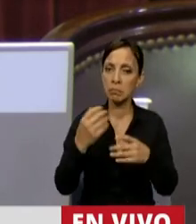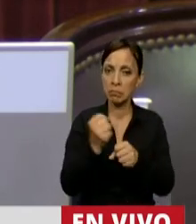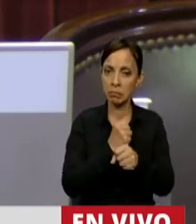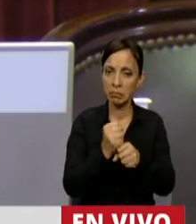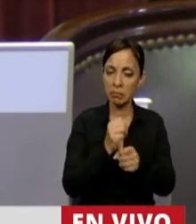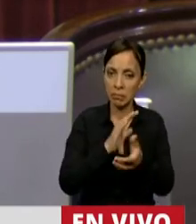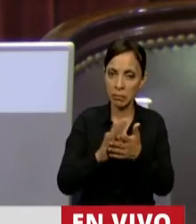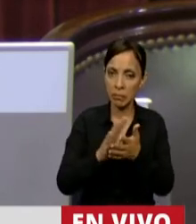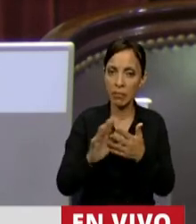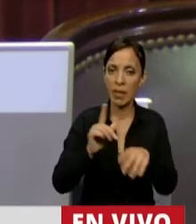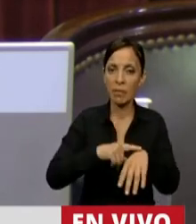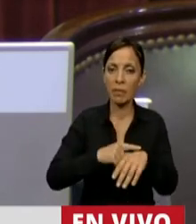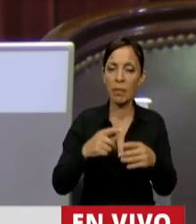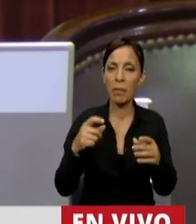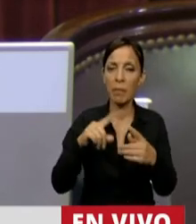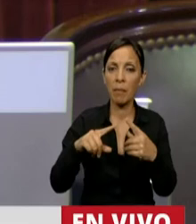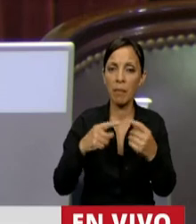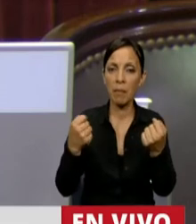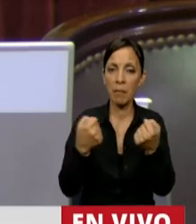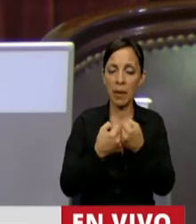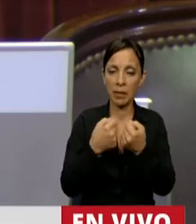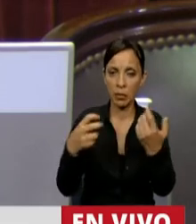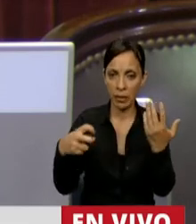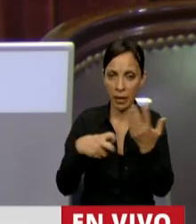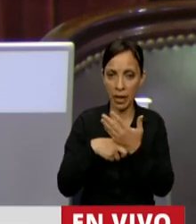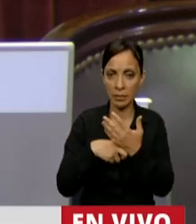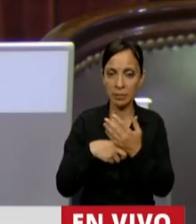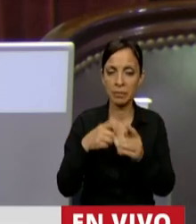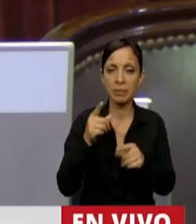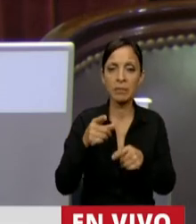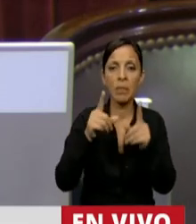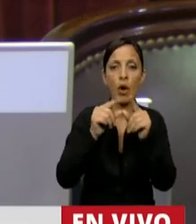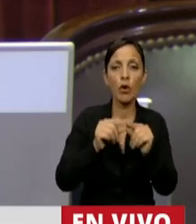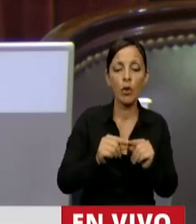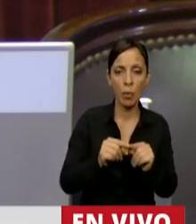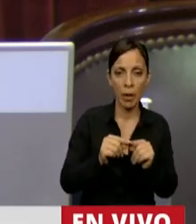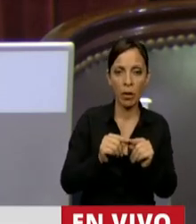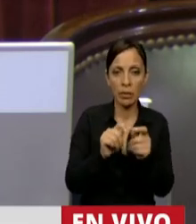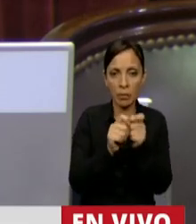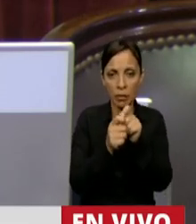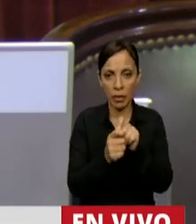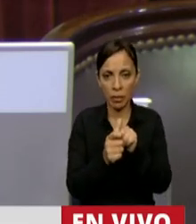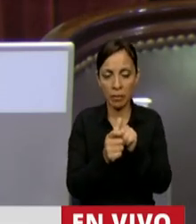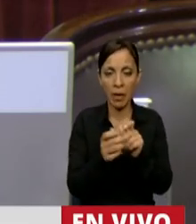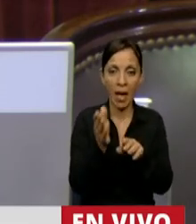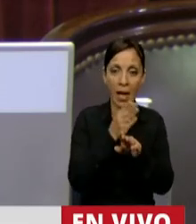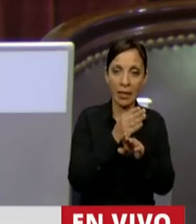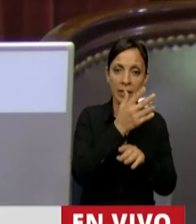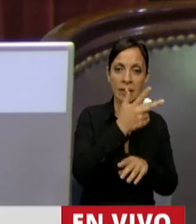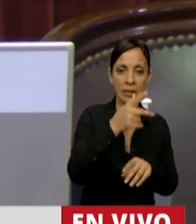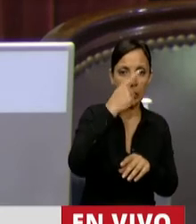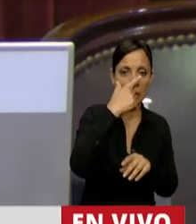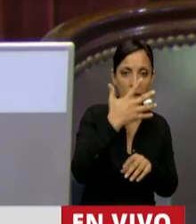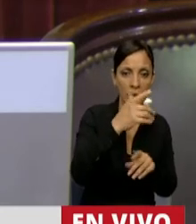en el pacto fiscal cuando ese número se corrigió y pasó del 375